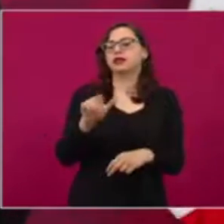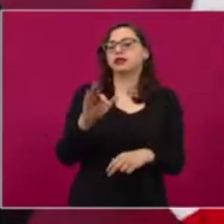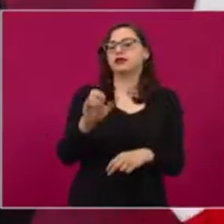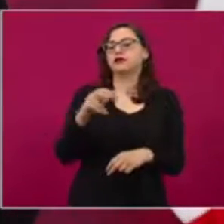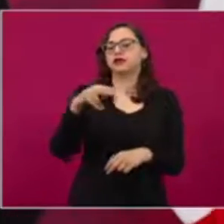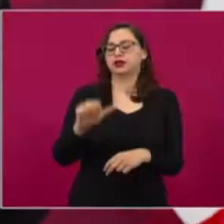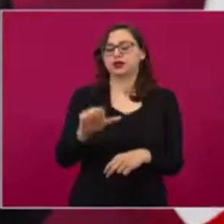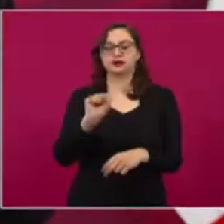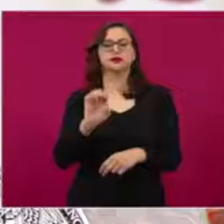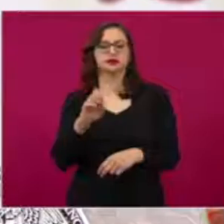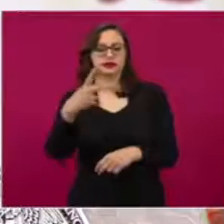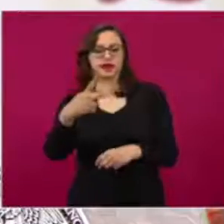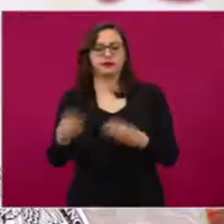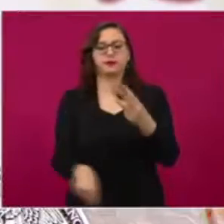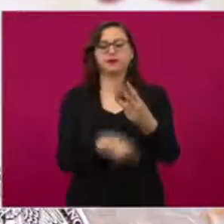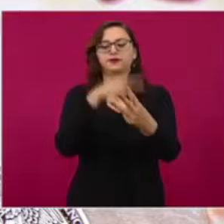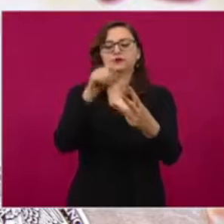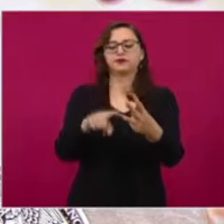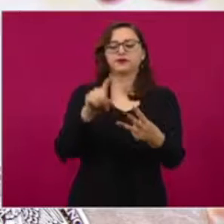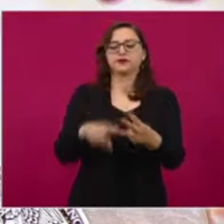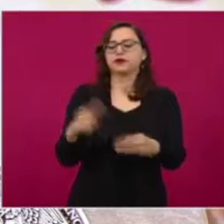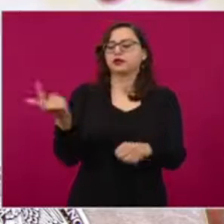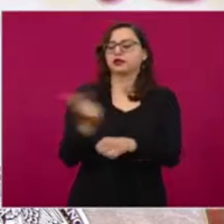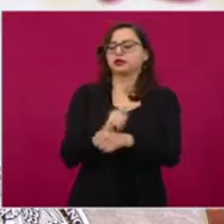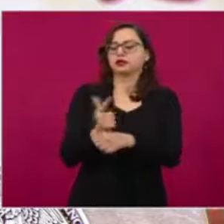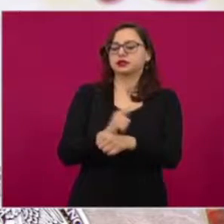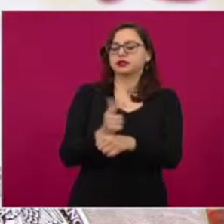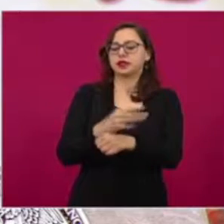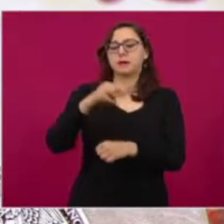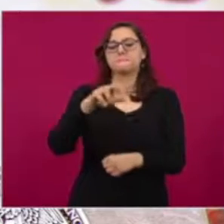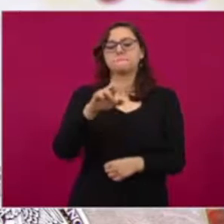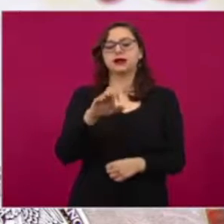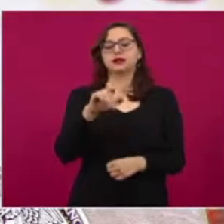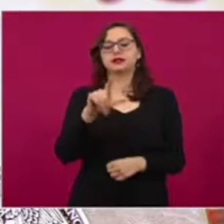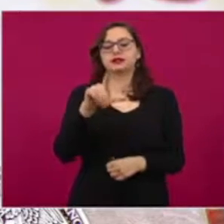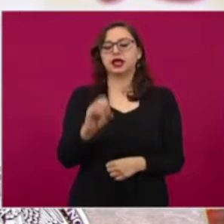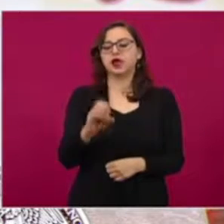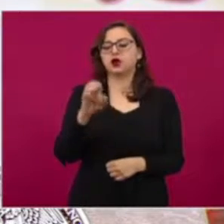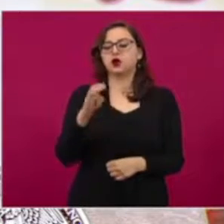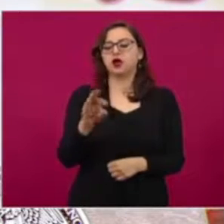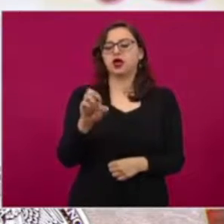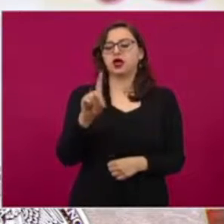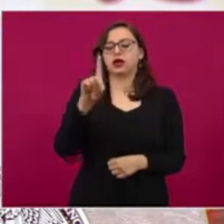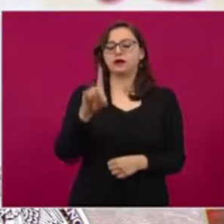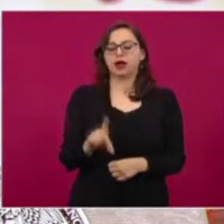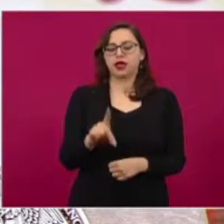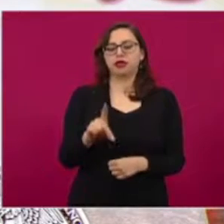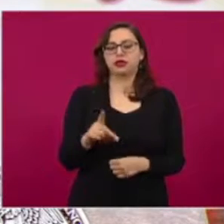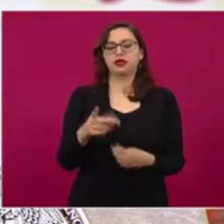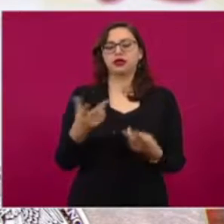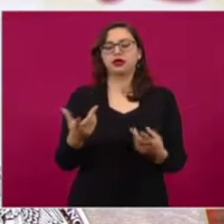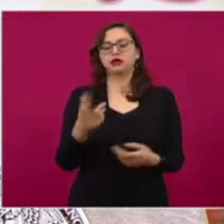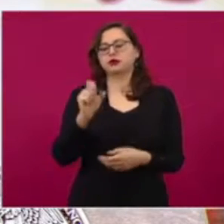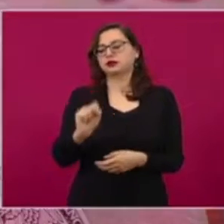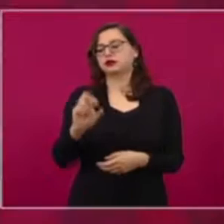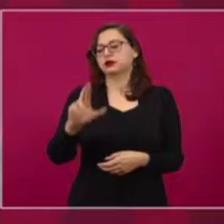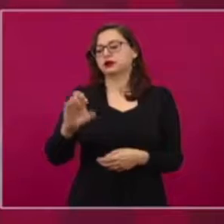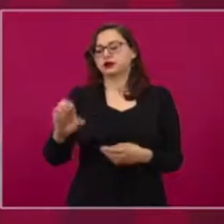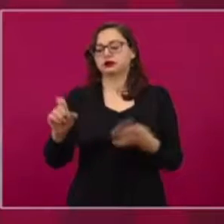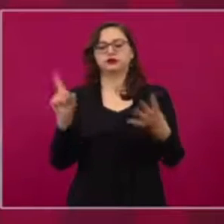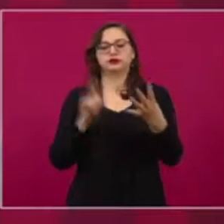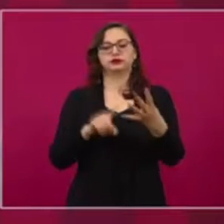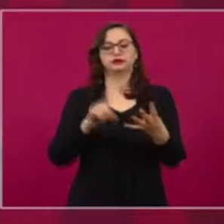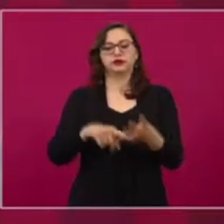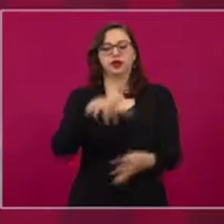Pública. Posteriormente, el licenciado Marcelo Ebrard Casogón, secretario de Relaciones Exteriores. El general Luis Crescencio Sandoval